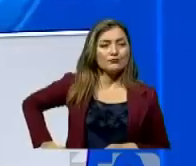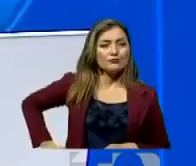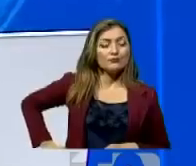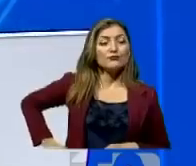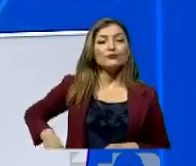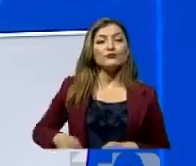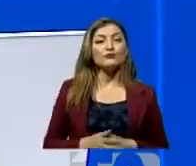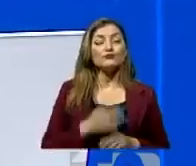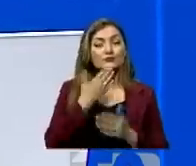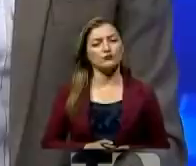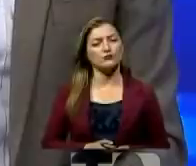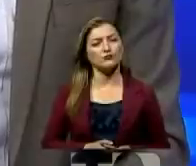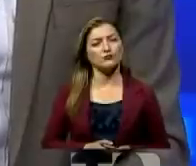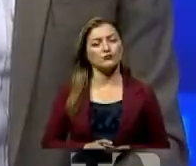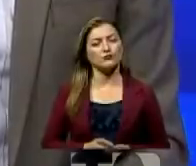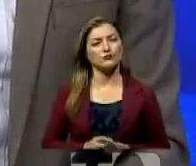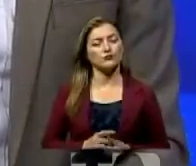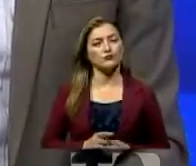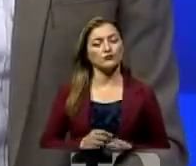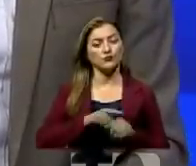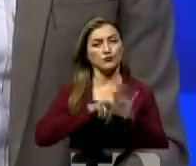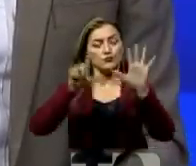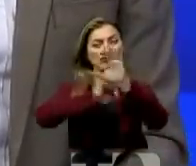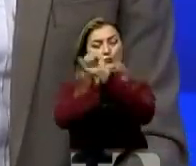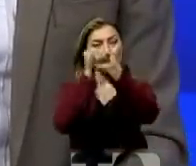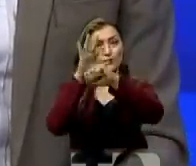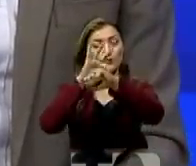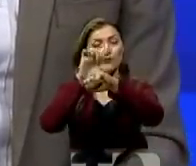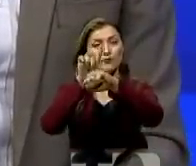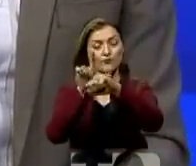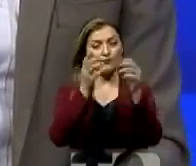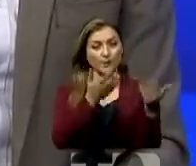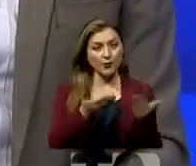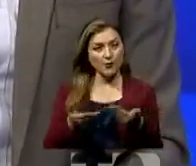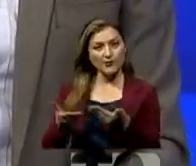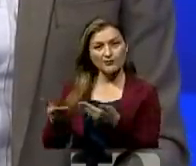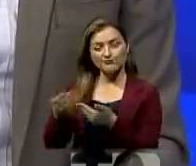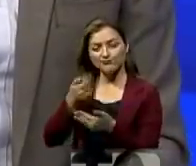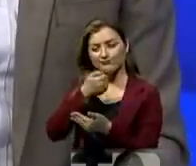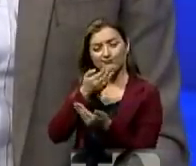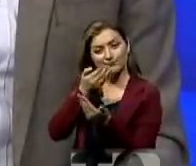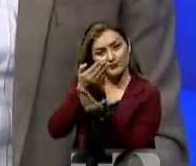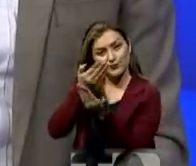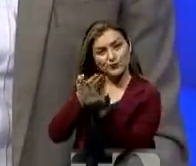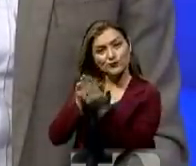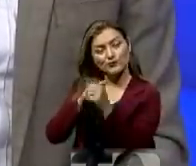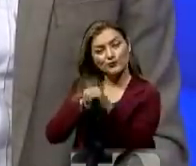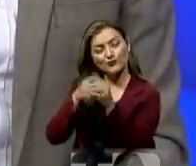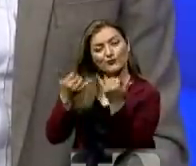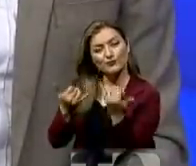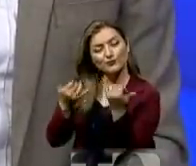atentos a tu reporte siempre 7 19 de la mañana le quiero dar venid a las gracias por acompañarnos a esta hora a homero castanier